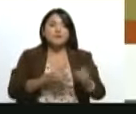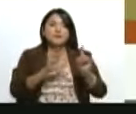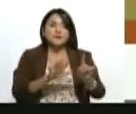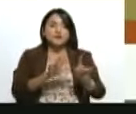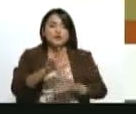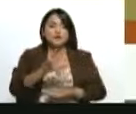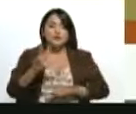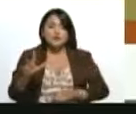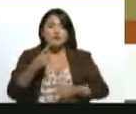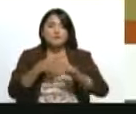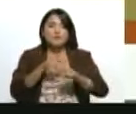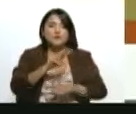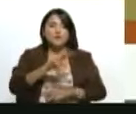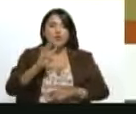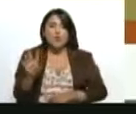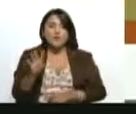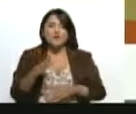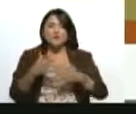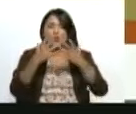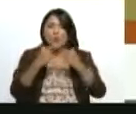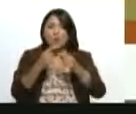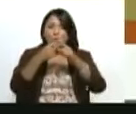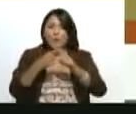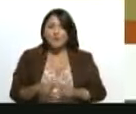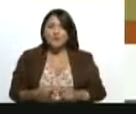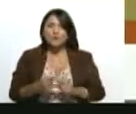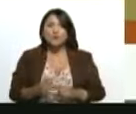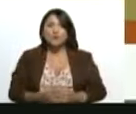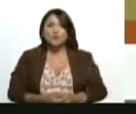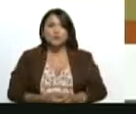1636 por 24, ¿cuánto da eso?